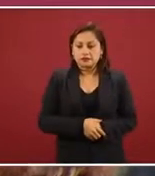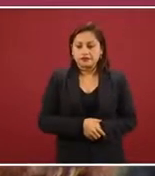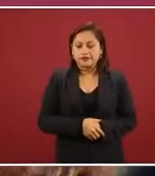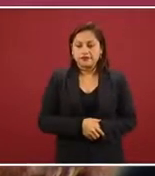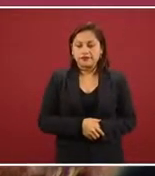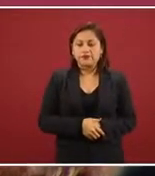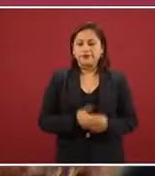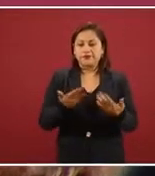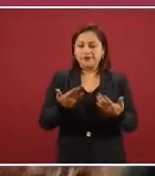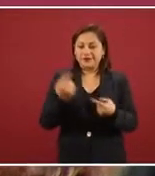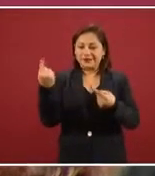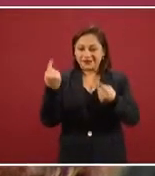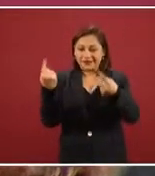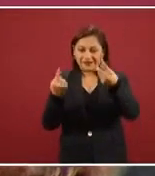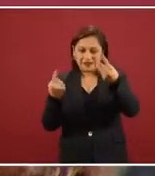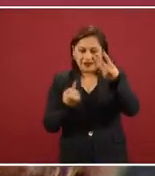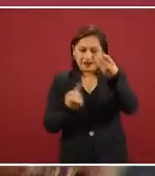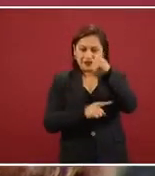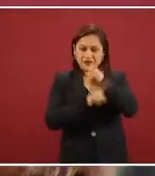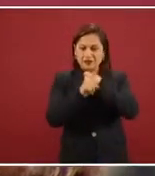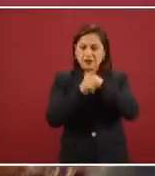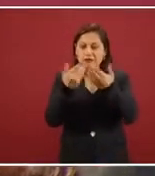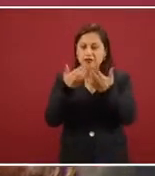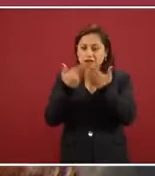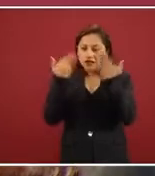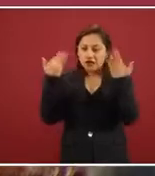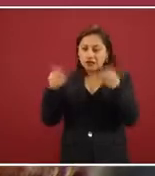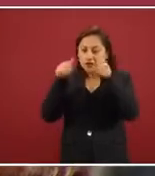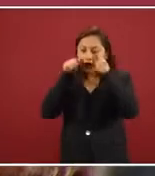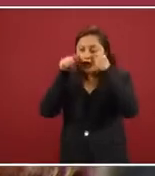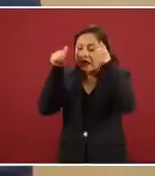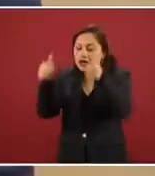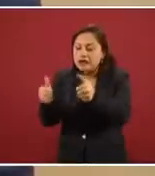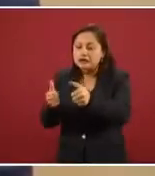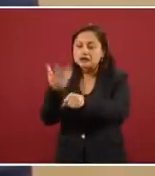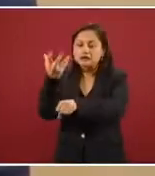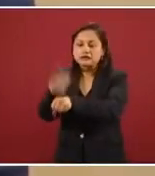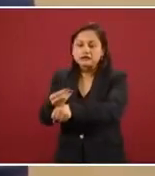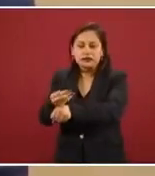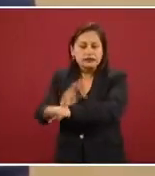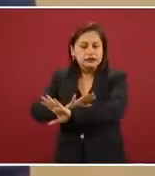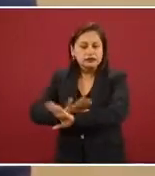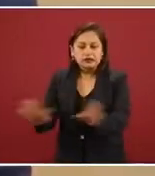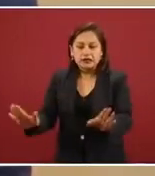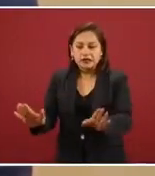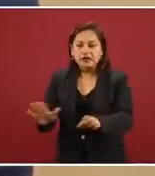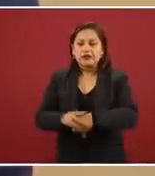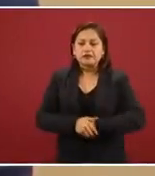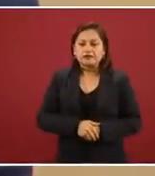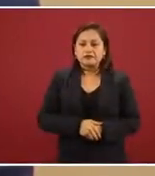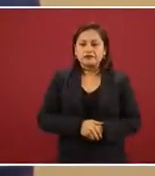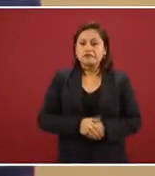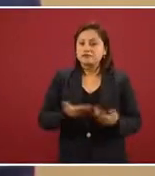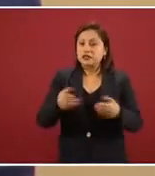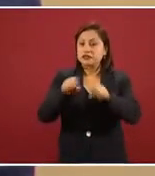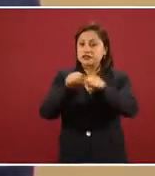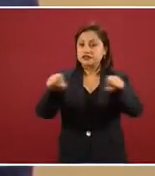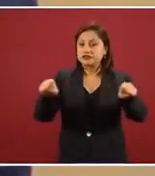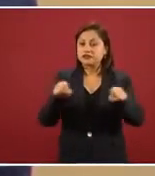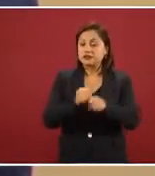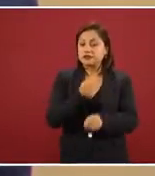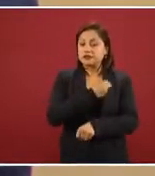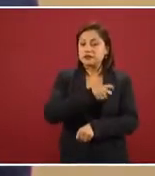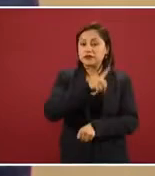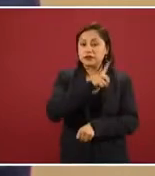esto es lo que tenemos que resolver tenemos que mejorar el sistema de